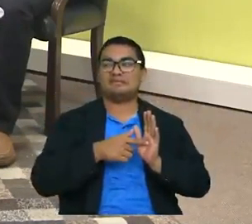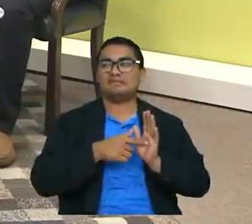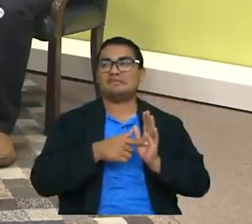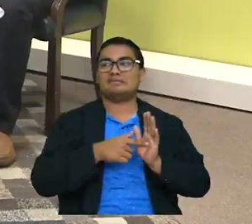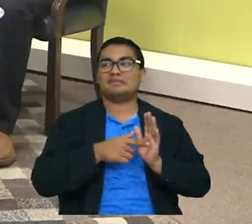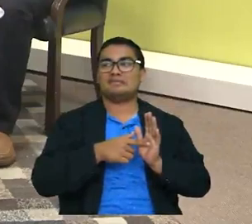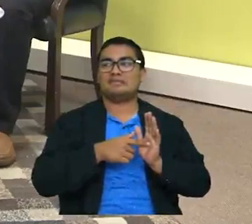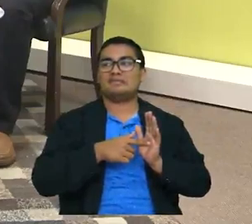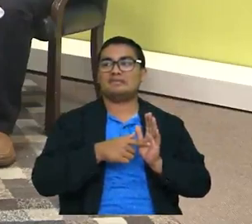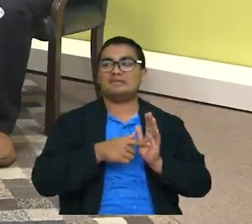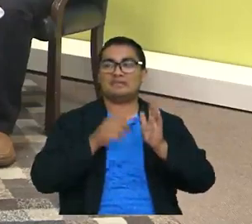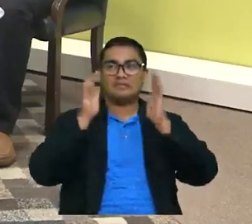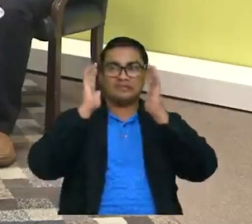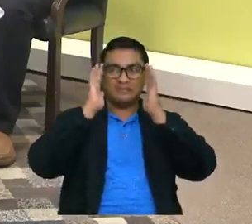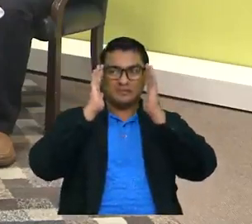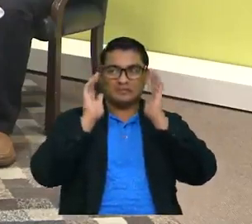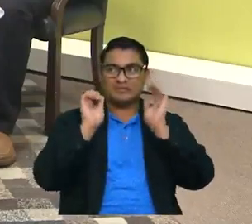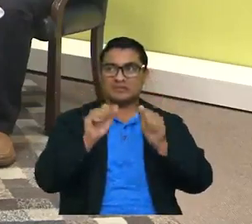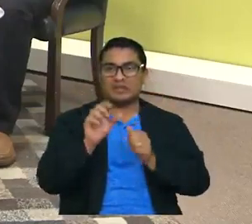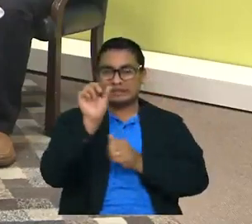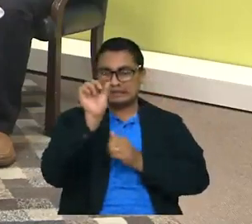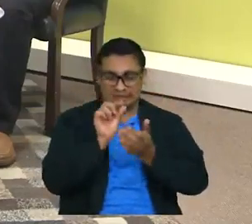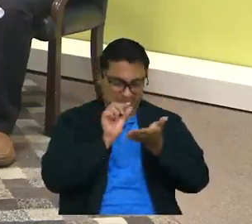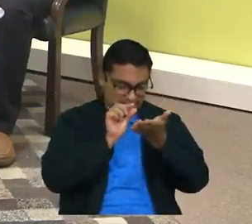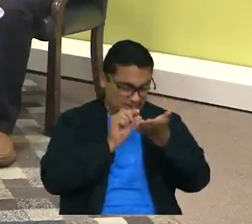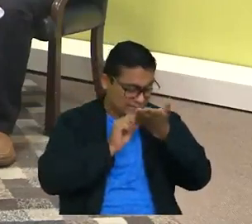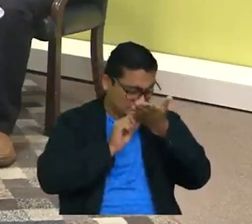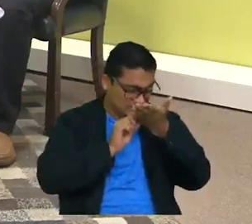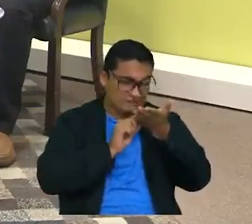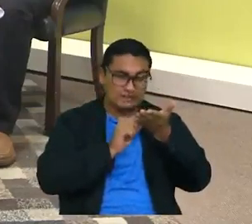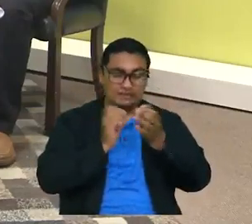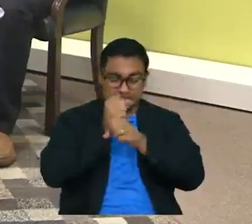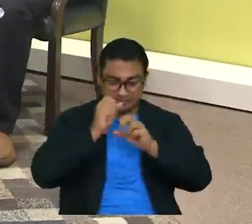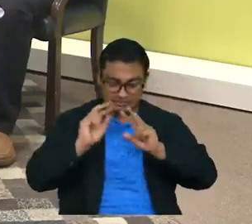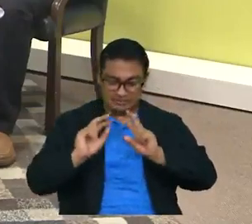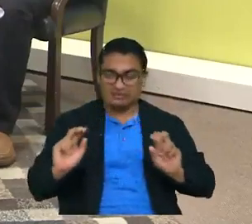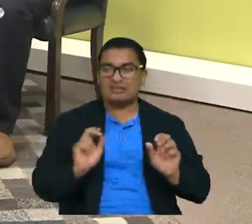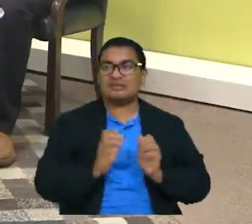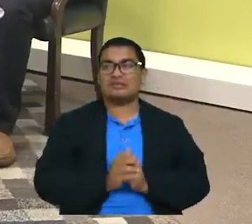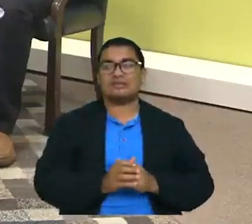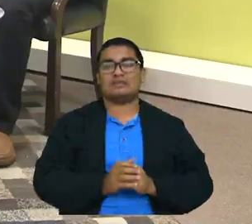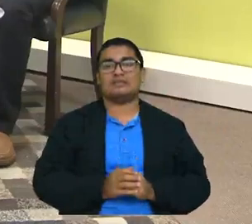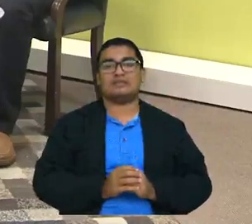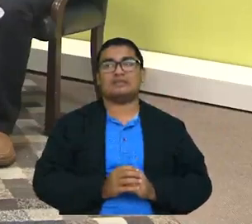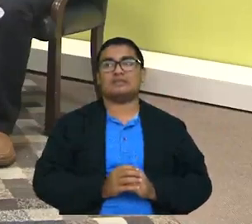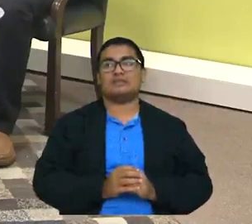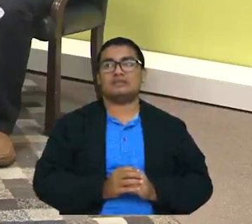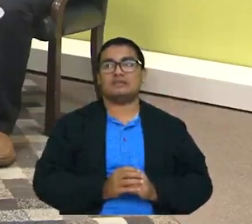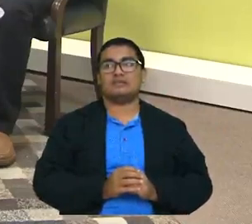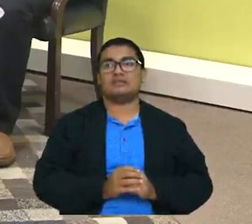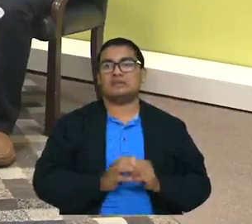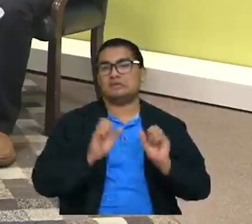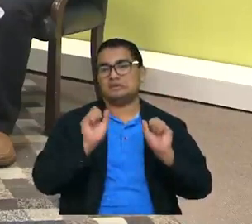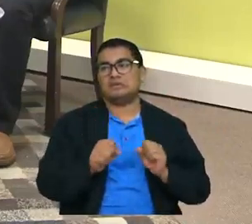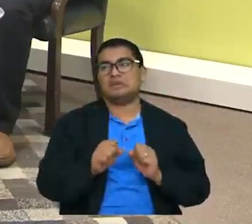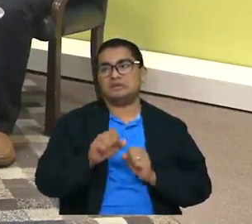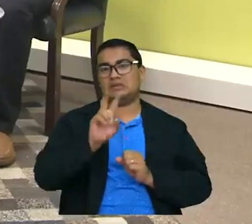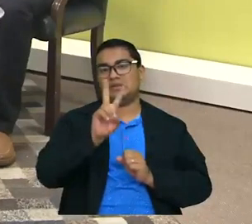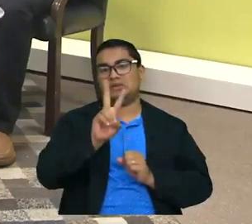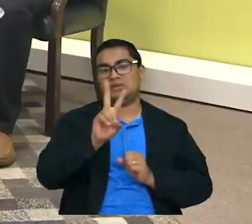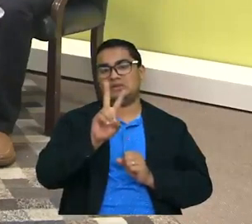tamaños microscópicos. Son lombrices muy, muy pequeñas que solo lo miras con microscopio. Ajá. Pero ya las más grandes pueden andar entre 2 y 3